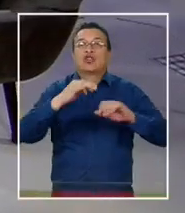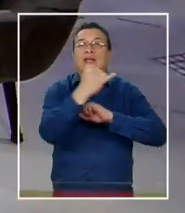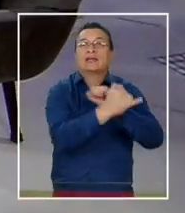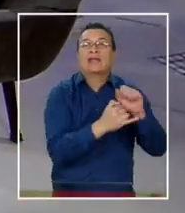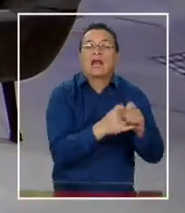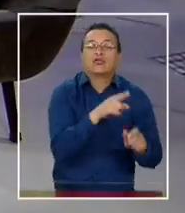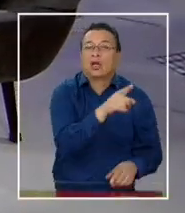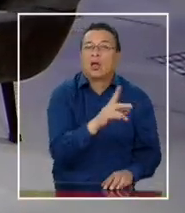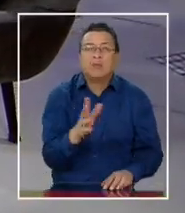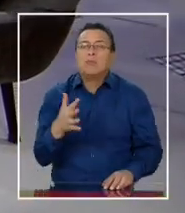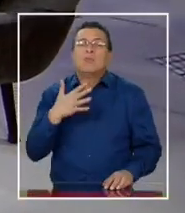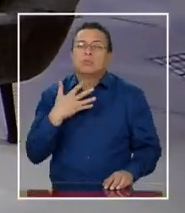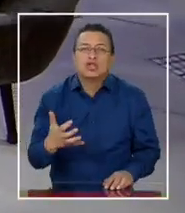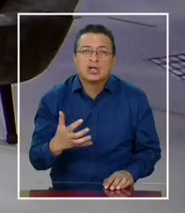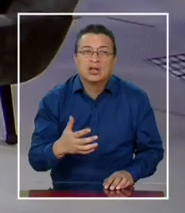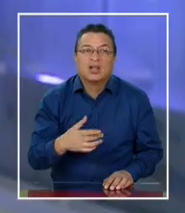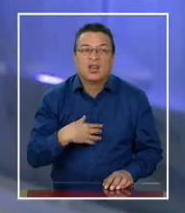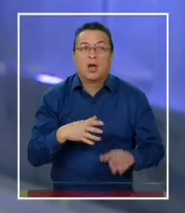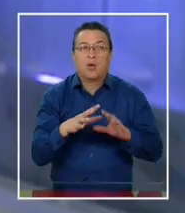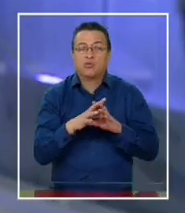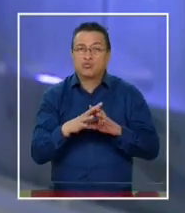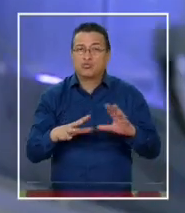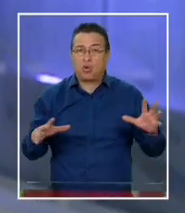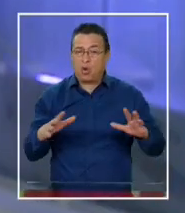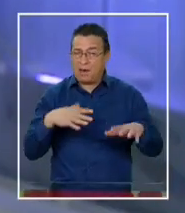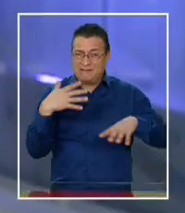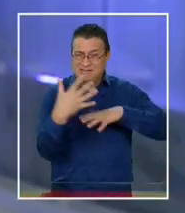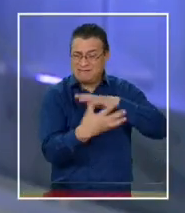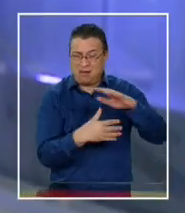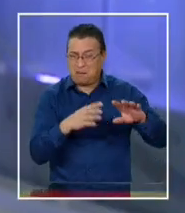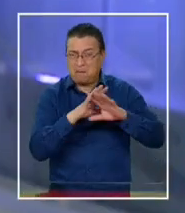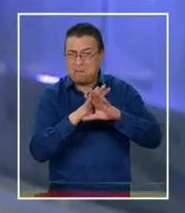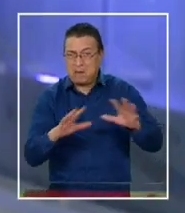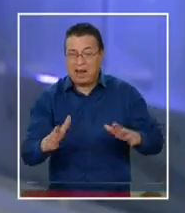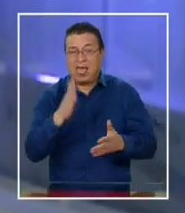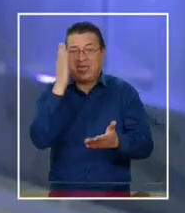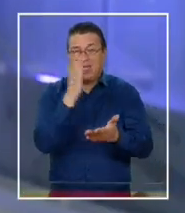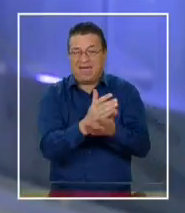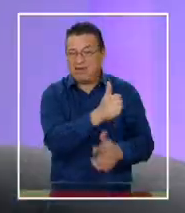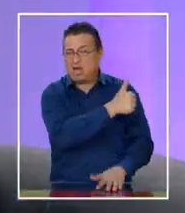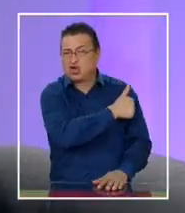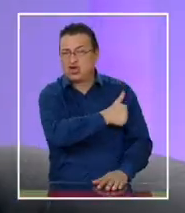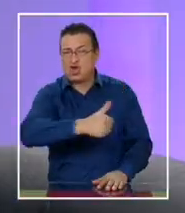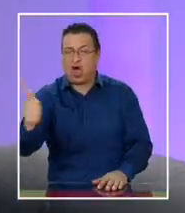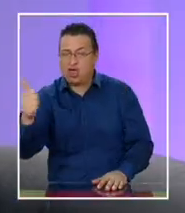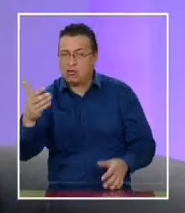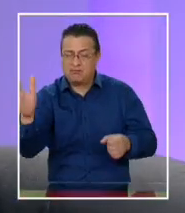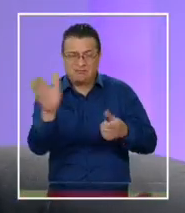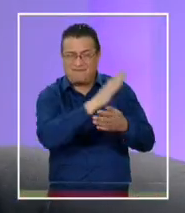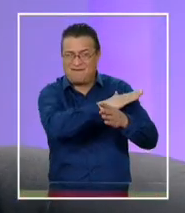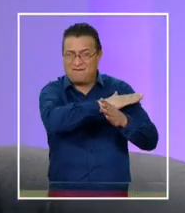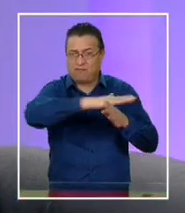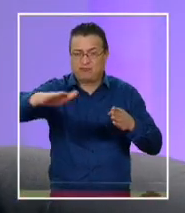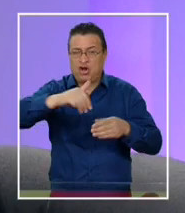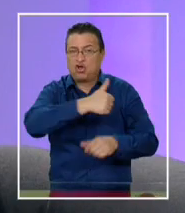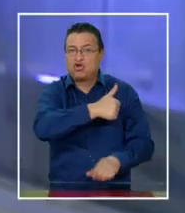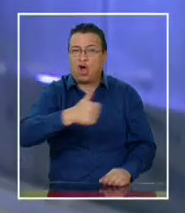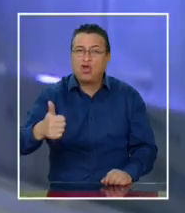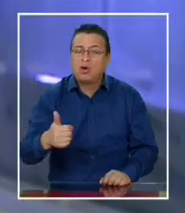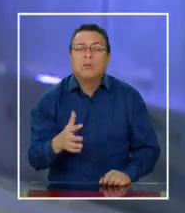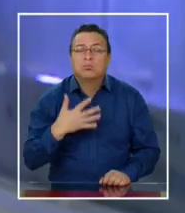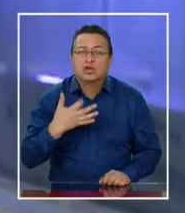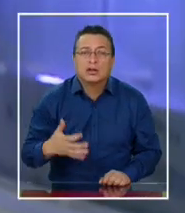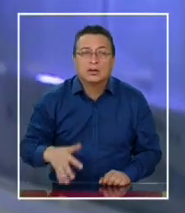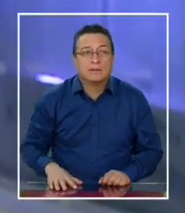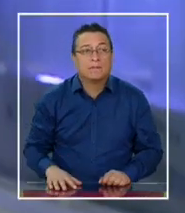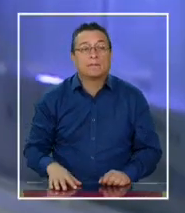estaba tan Disculpe el chilenismo era un despelote tal que había que podar borrón y cuenta nueva A ver